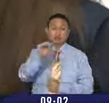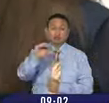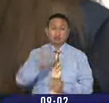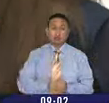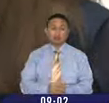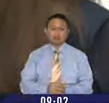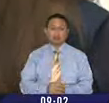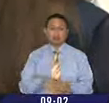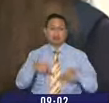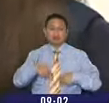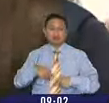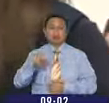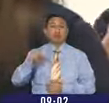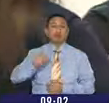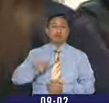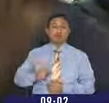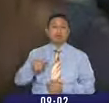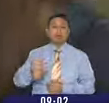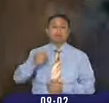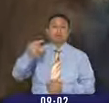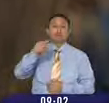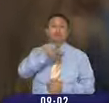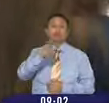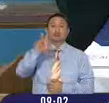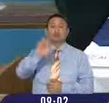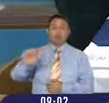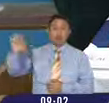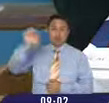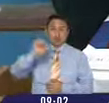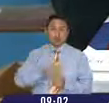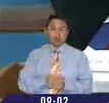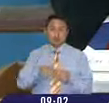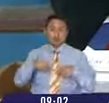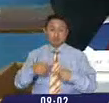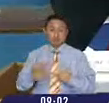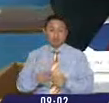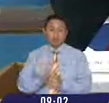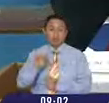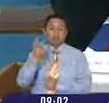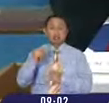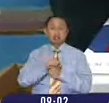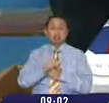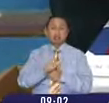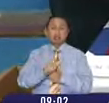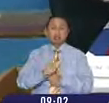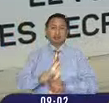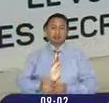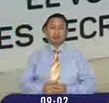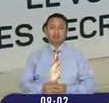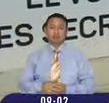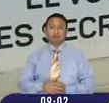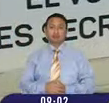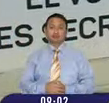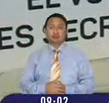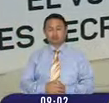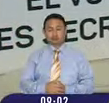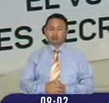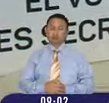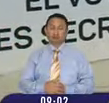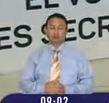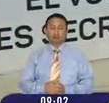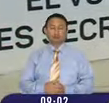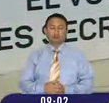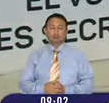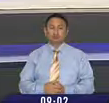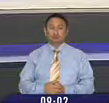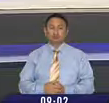días y se pulirán los detalles para el próximo 22 de enero, que se realizará un segundo simulacro nacional. Informó